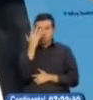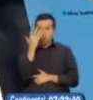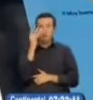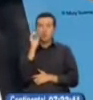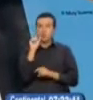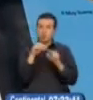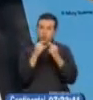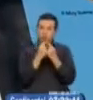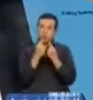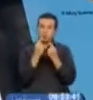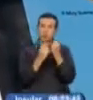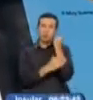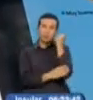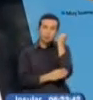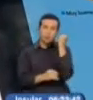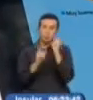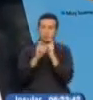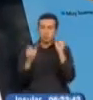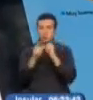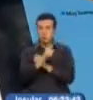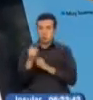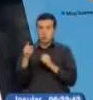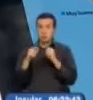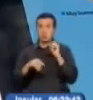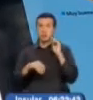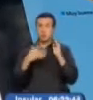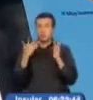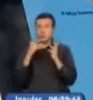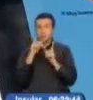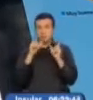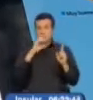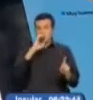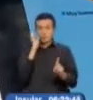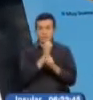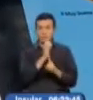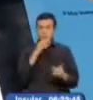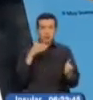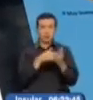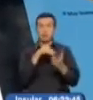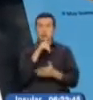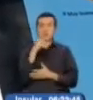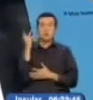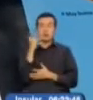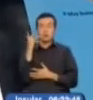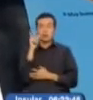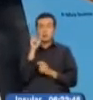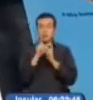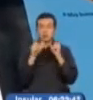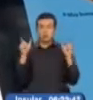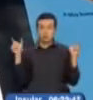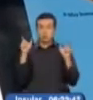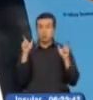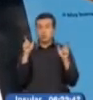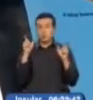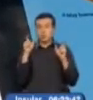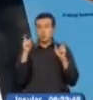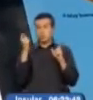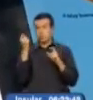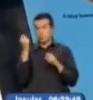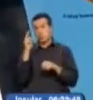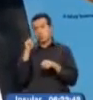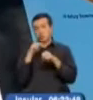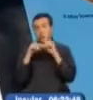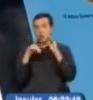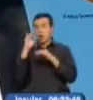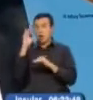segmentos socioeconómicos más bajos, y la calificación o la crítica, el cuestionamiento es más alto. Clase socioeconómica media para arriba. Medio,